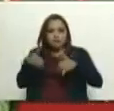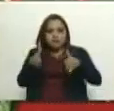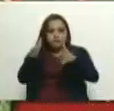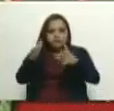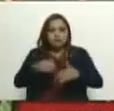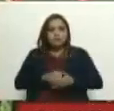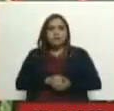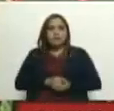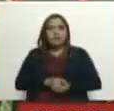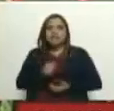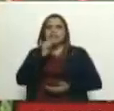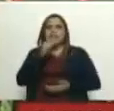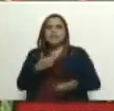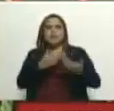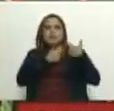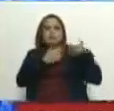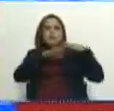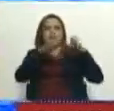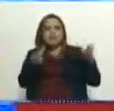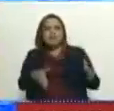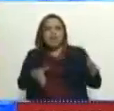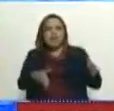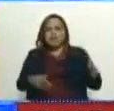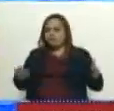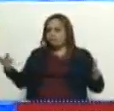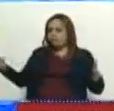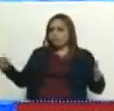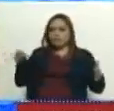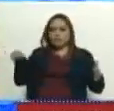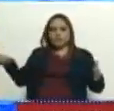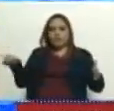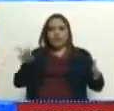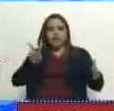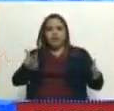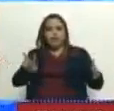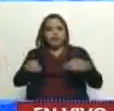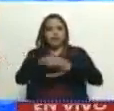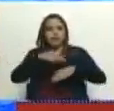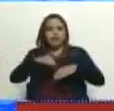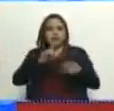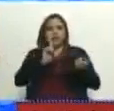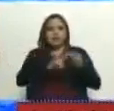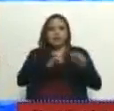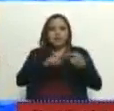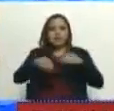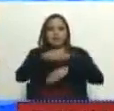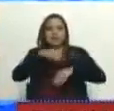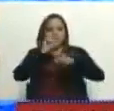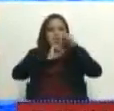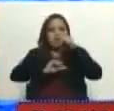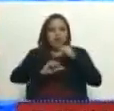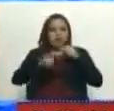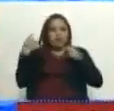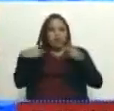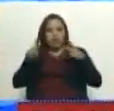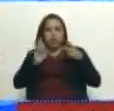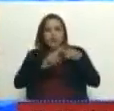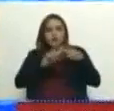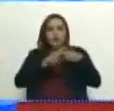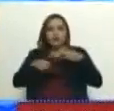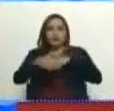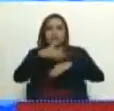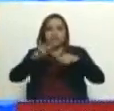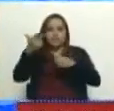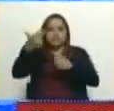Responsable de esa mesa, aquí están los dos ministros, el ministro de Aguas y el ministro de Petróleo.